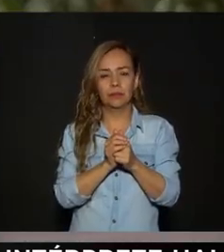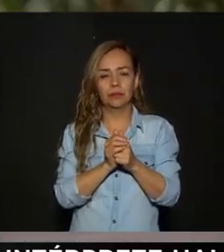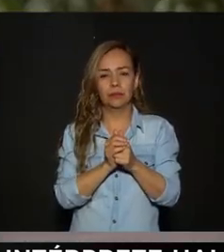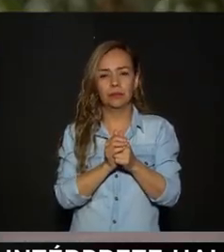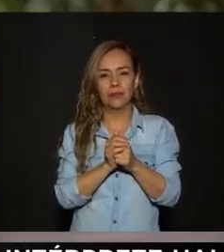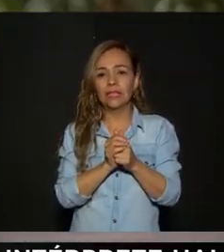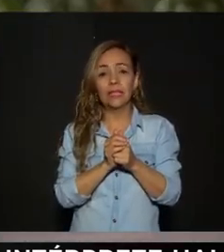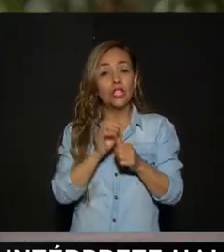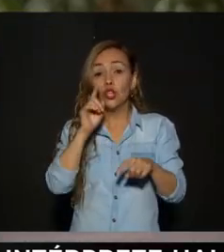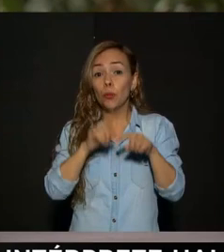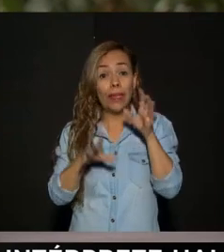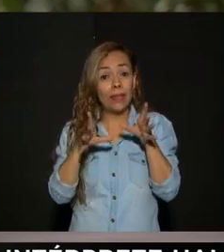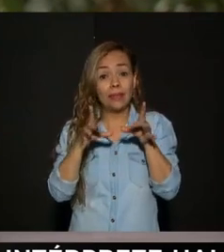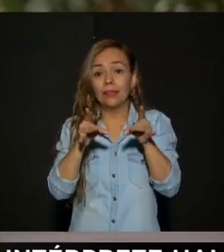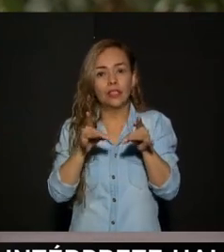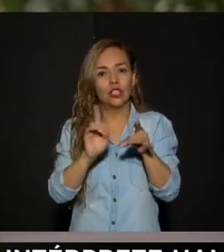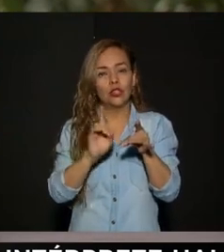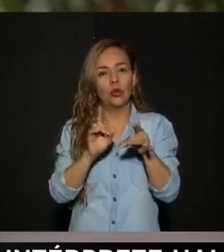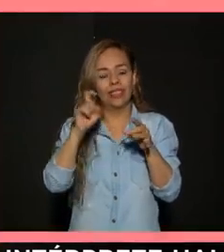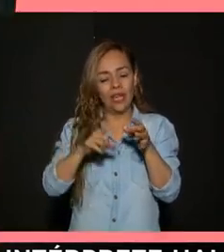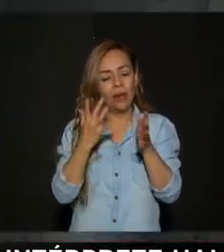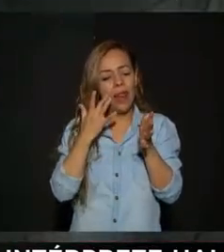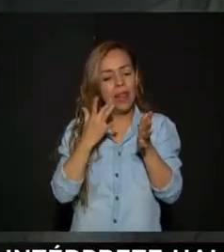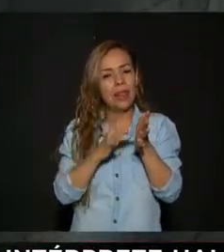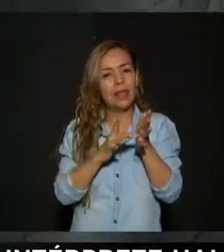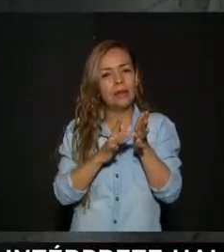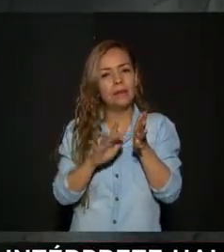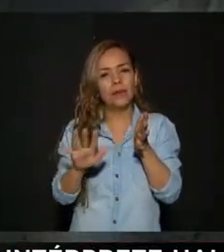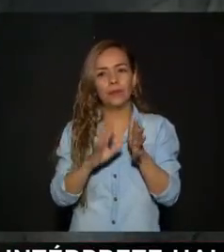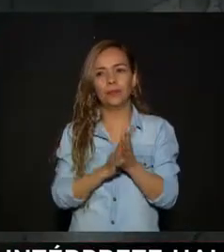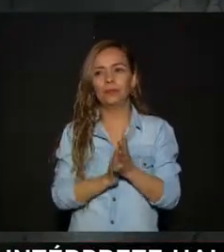Hasta que no se nos peguen las manos ni en la coca.